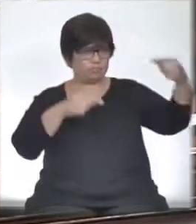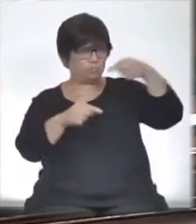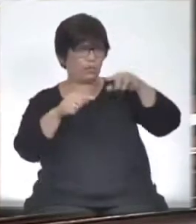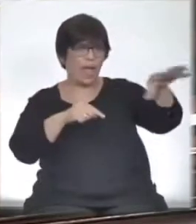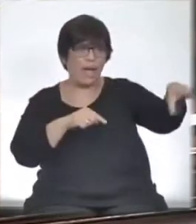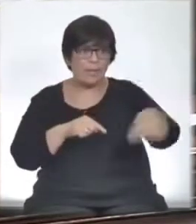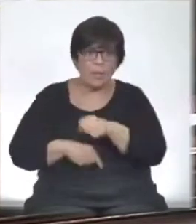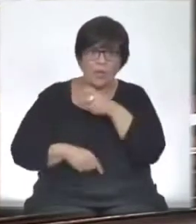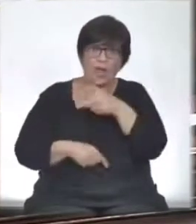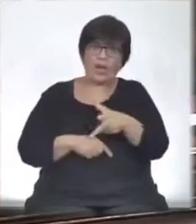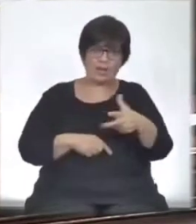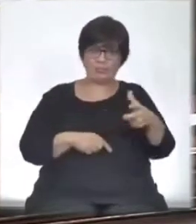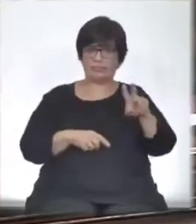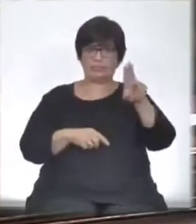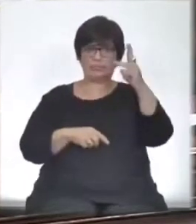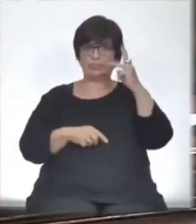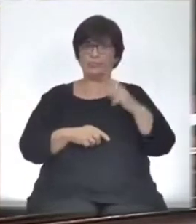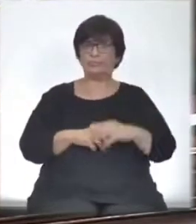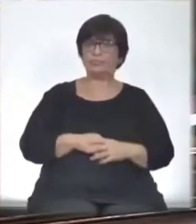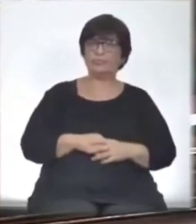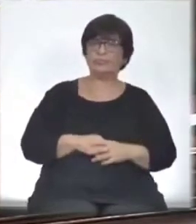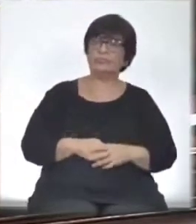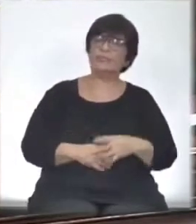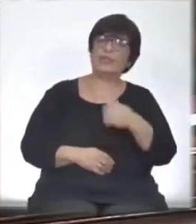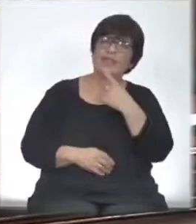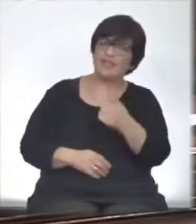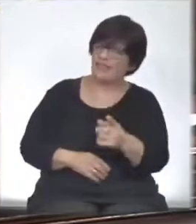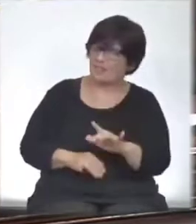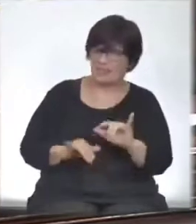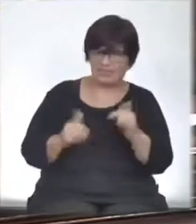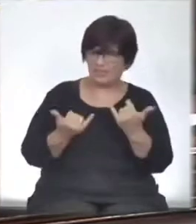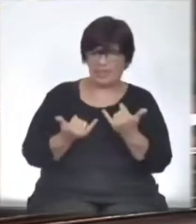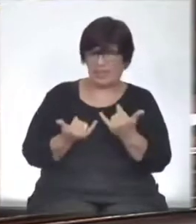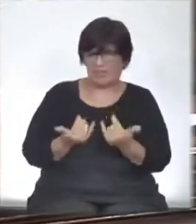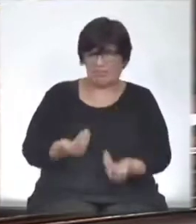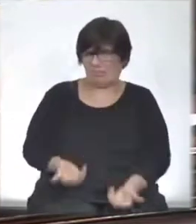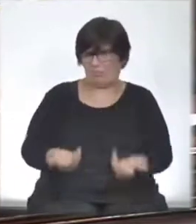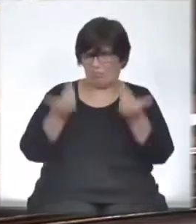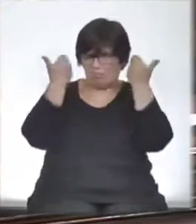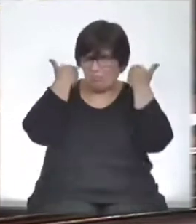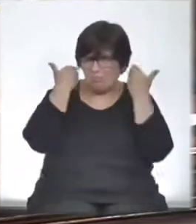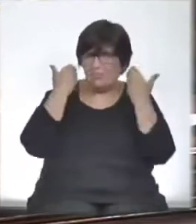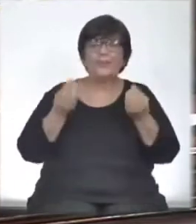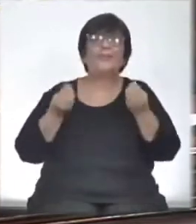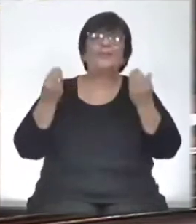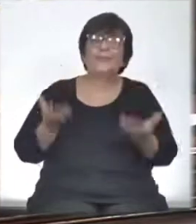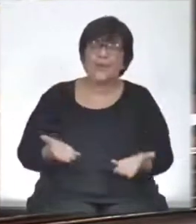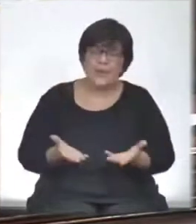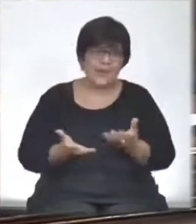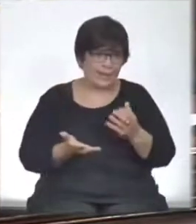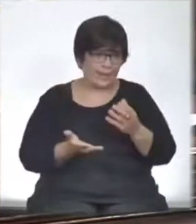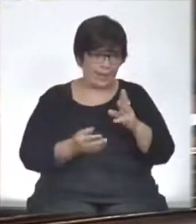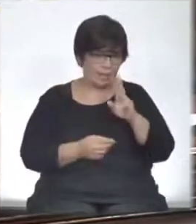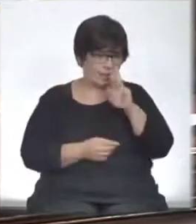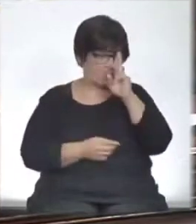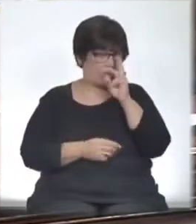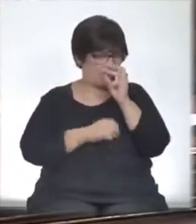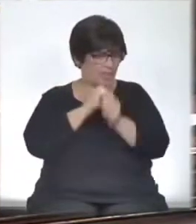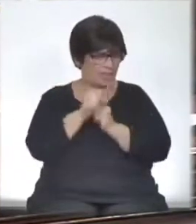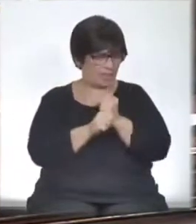hijo. Y yo digo, no hemos aprendido nada de eso, porque cuando el país en el año